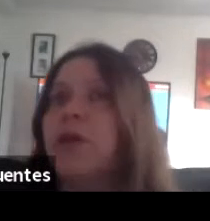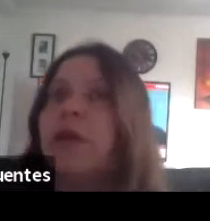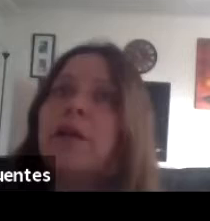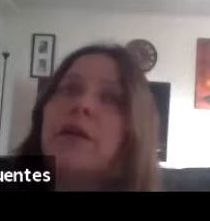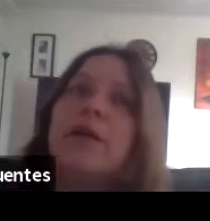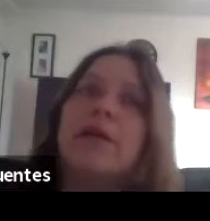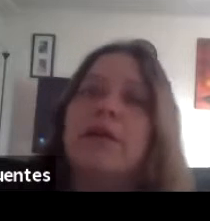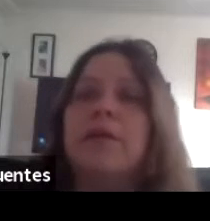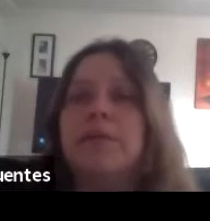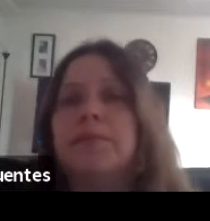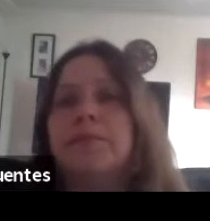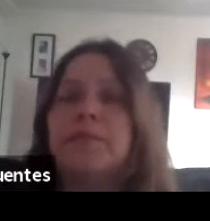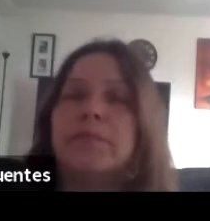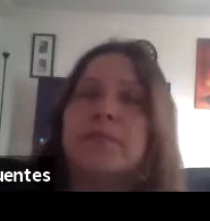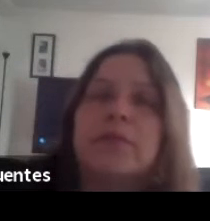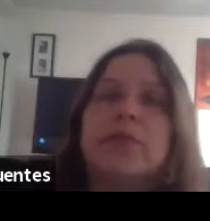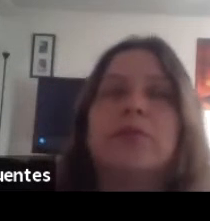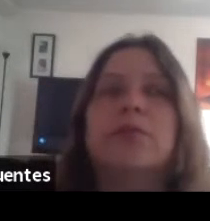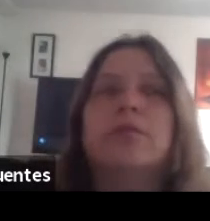Yoranda,